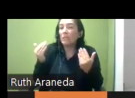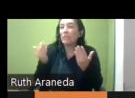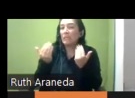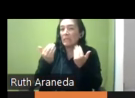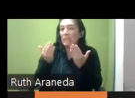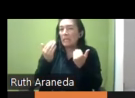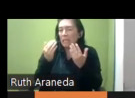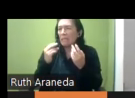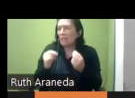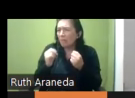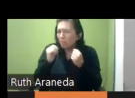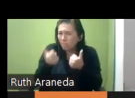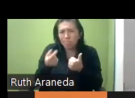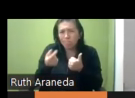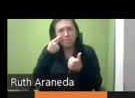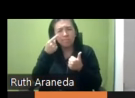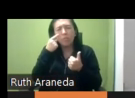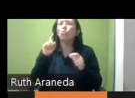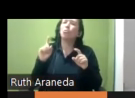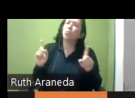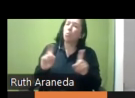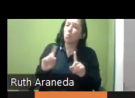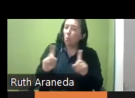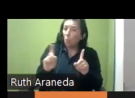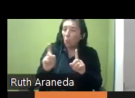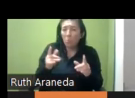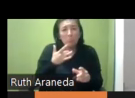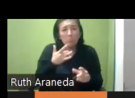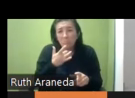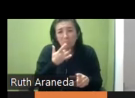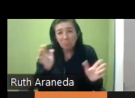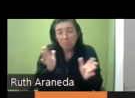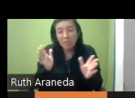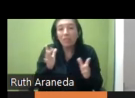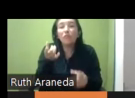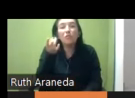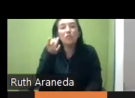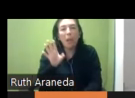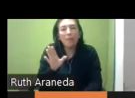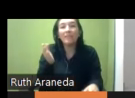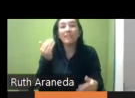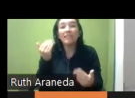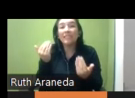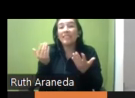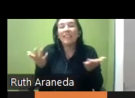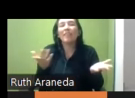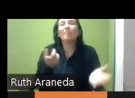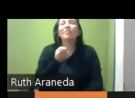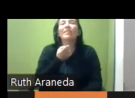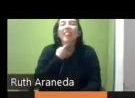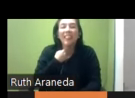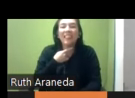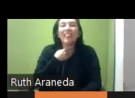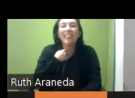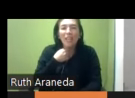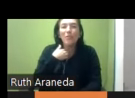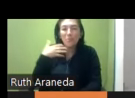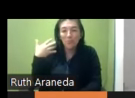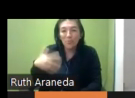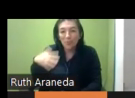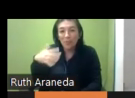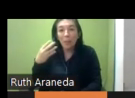muchas habilidades diferentes. No, yo creo que sencillamente requiere un interés específico, que